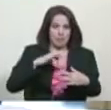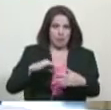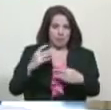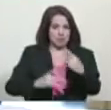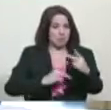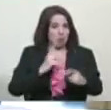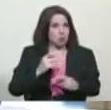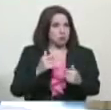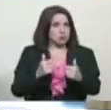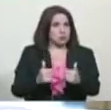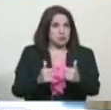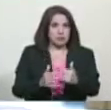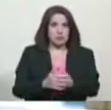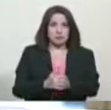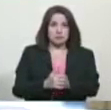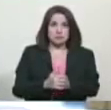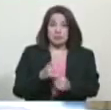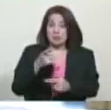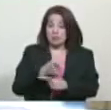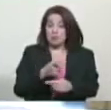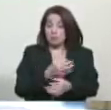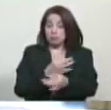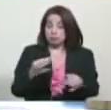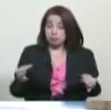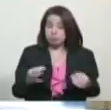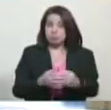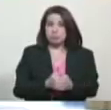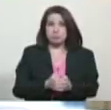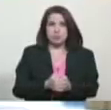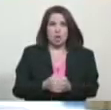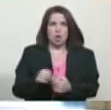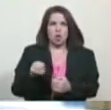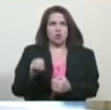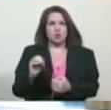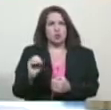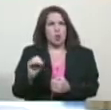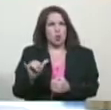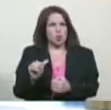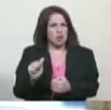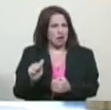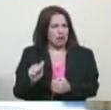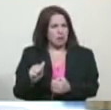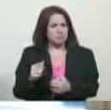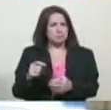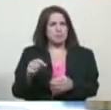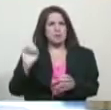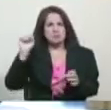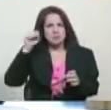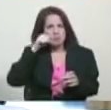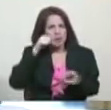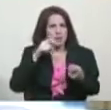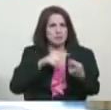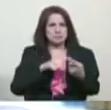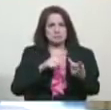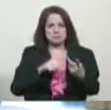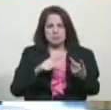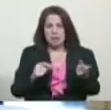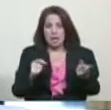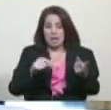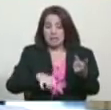Podemos tenerla y debemos tenerla en todo, en soya, en maíz. Tenemos independencia en semilla de arroz,